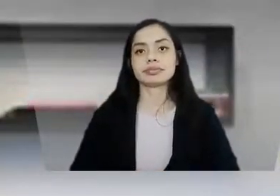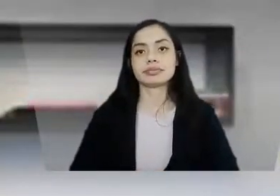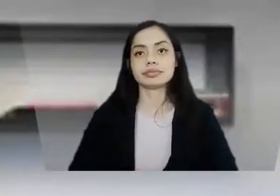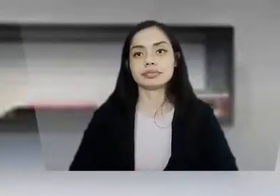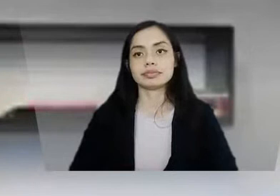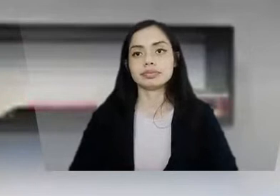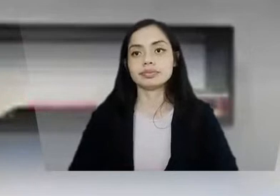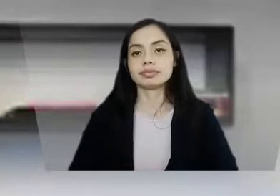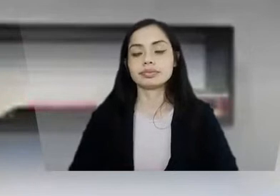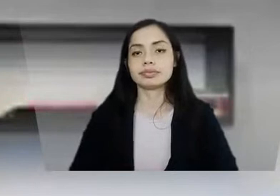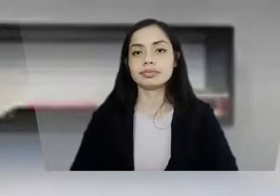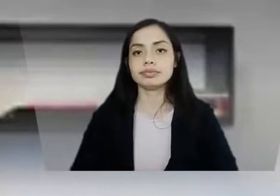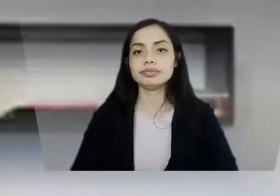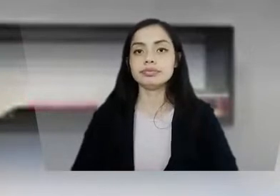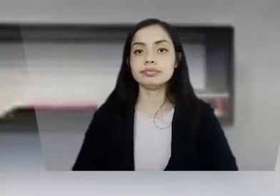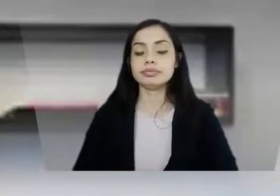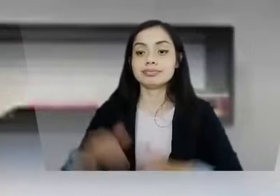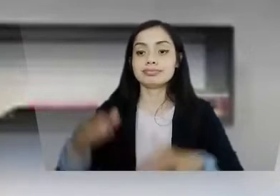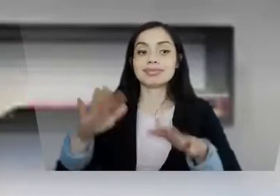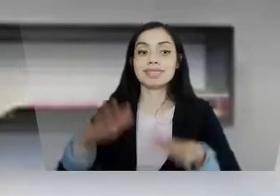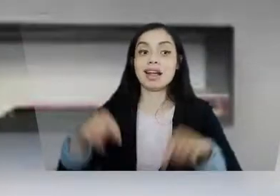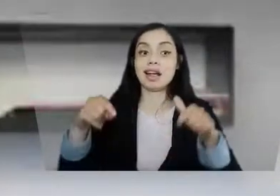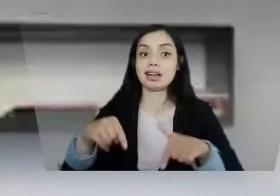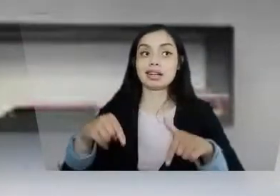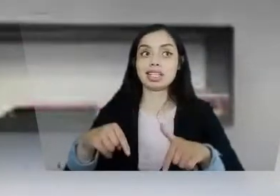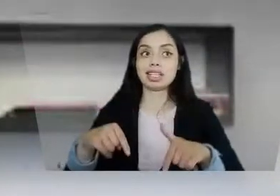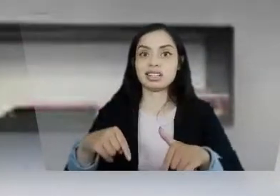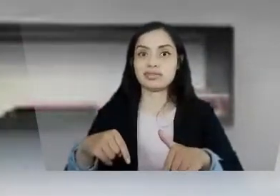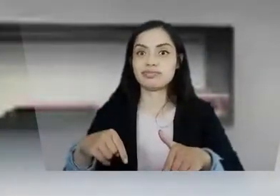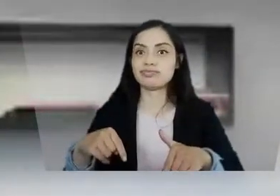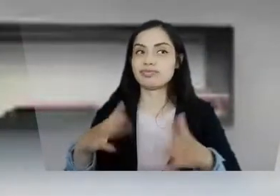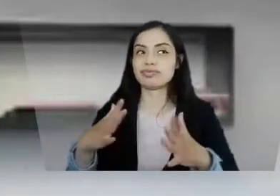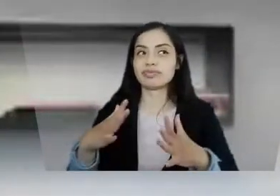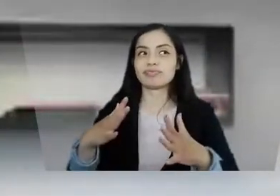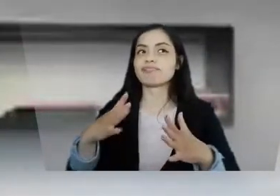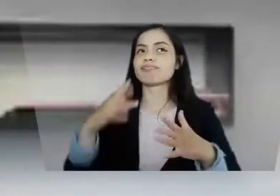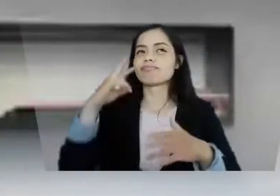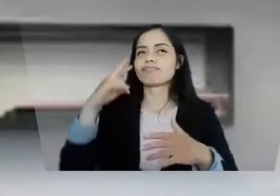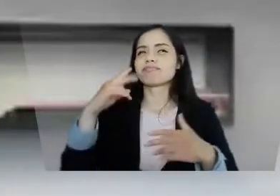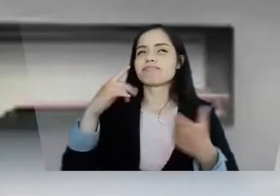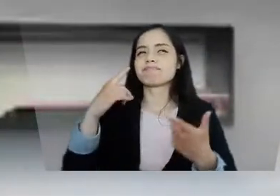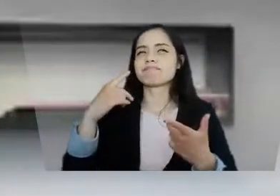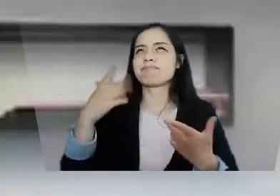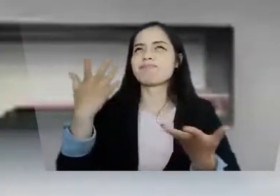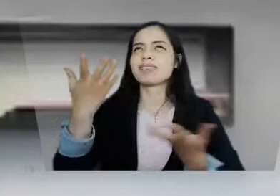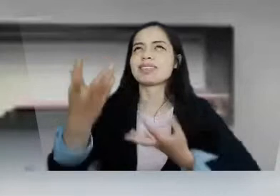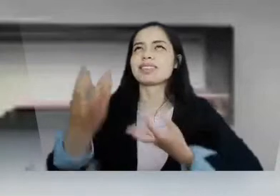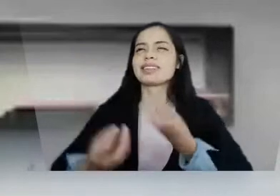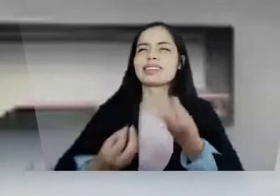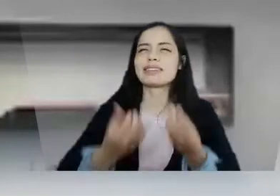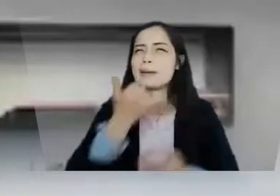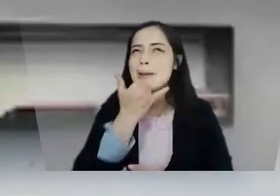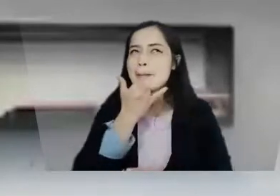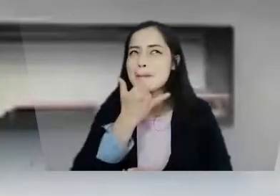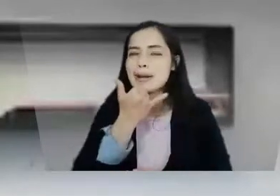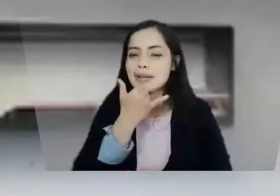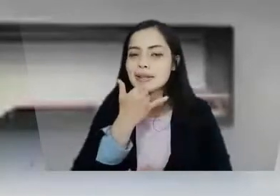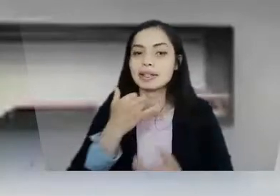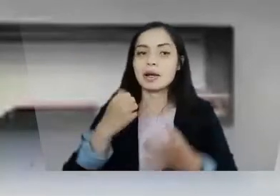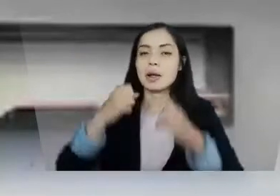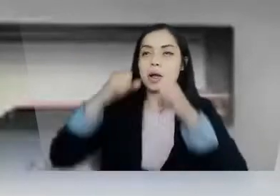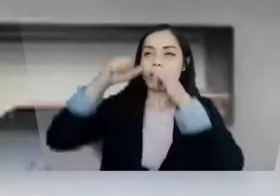En este espacio, los expedicionarios compartirán sus experiencias, visiones y perspectivas tras su participación en este